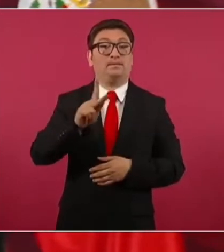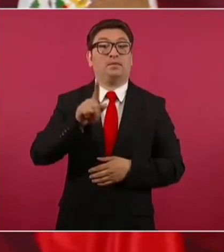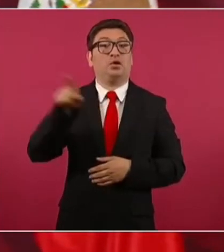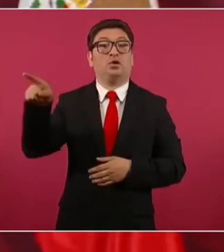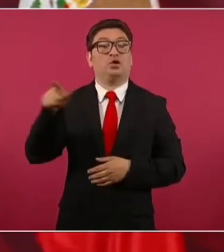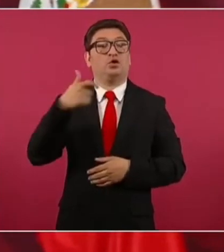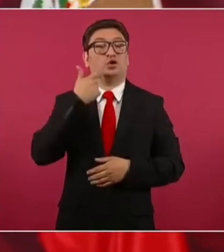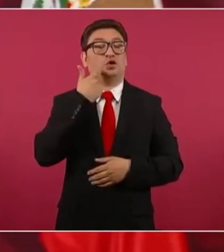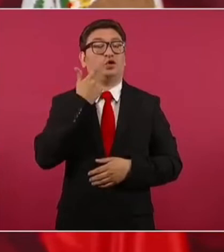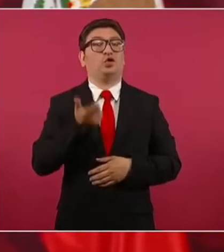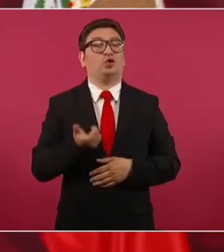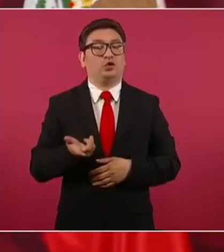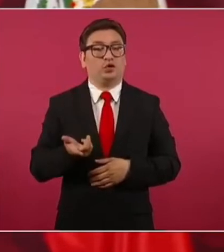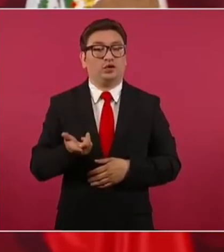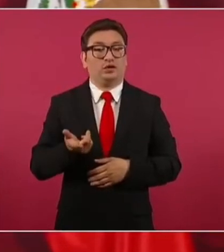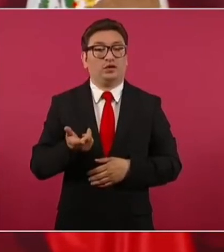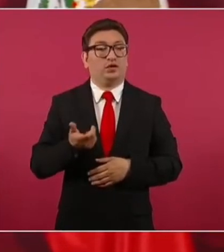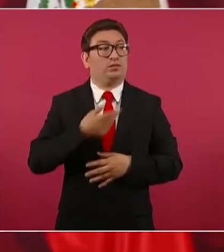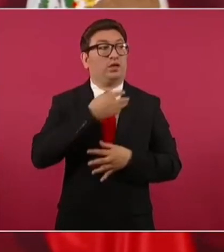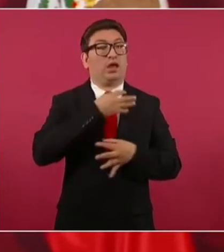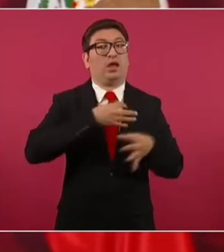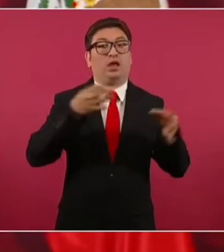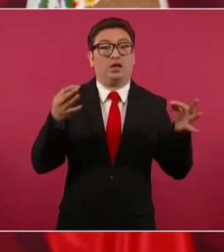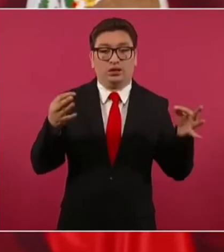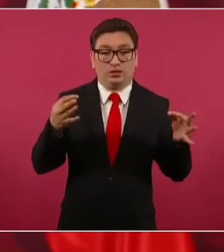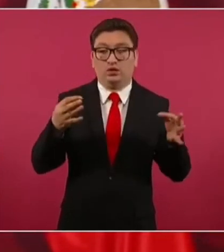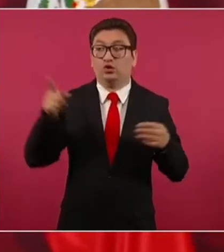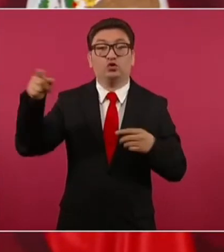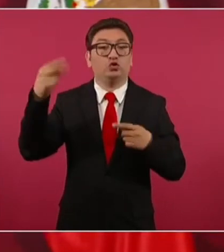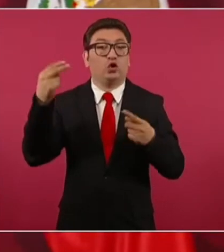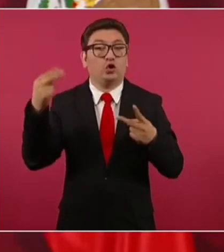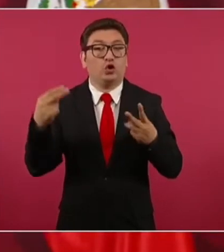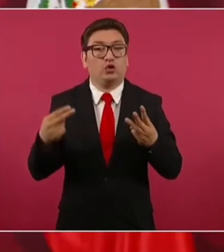querían que se supieran los nombres